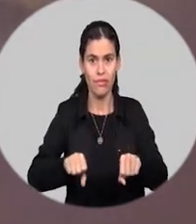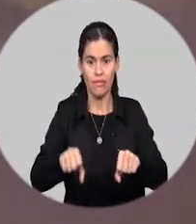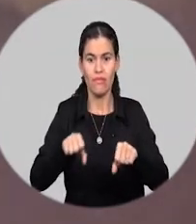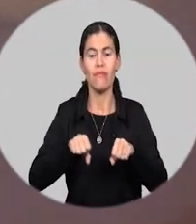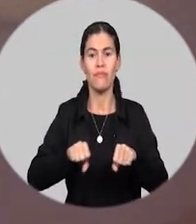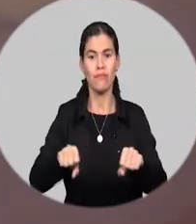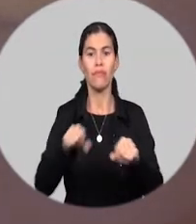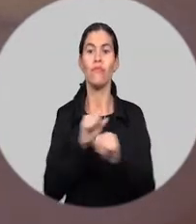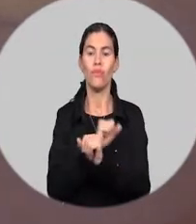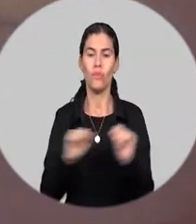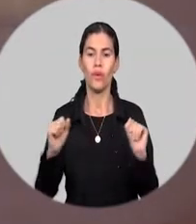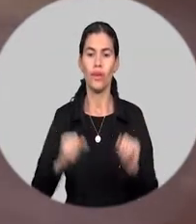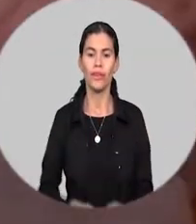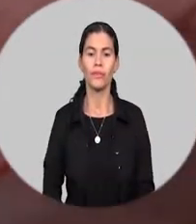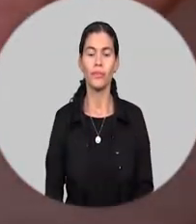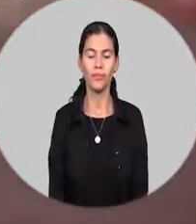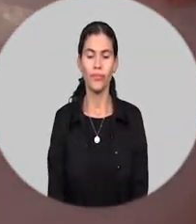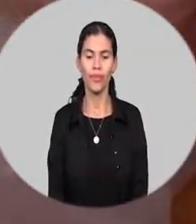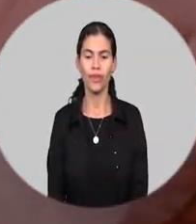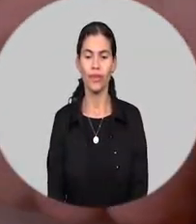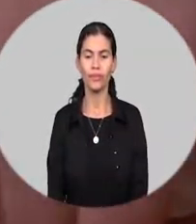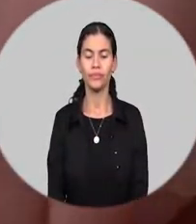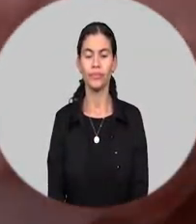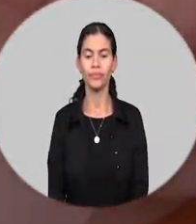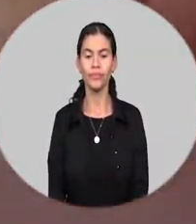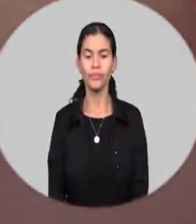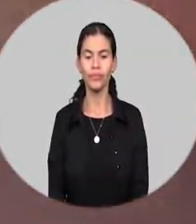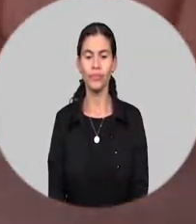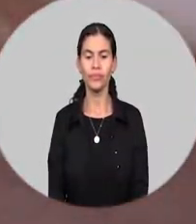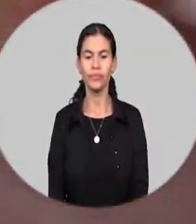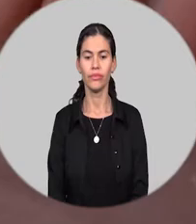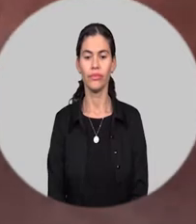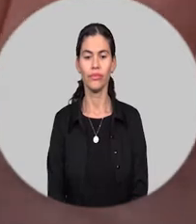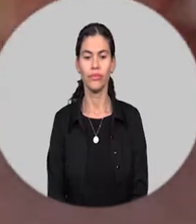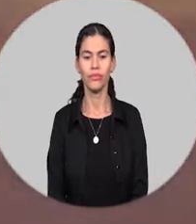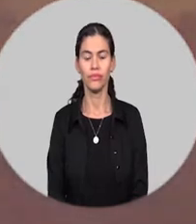masas. Lo pasamos acá.